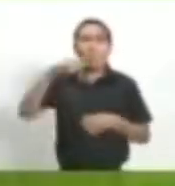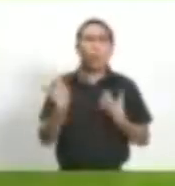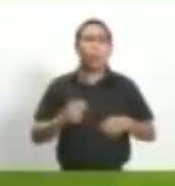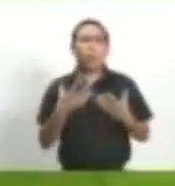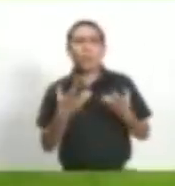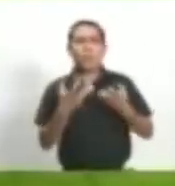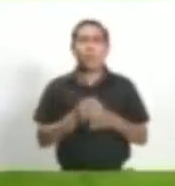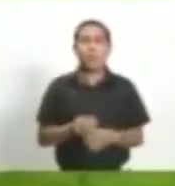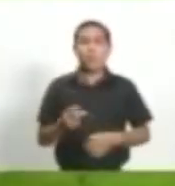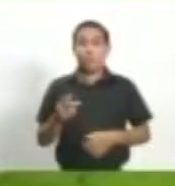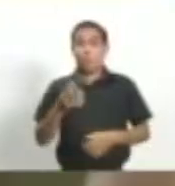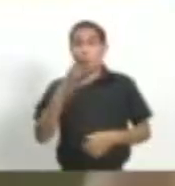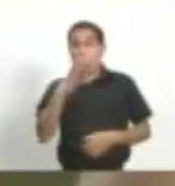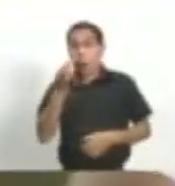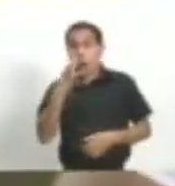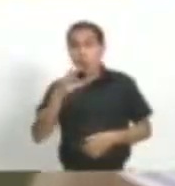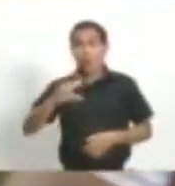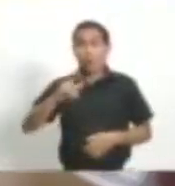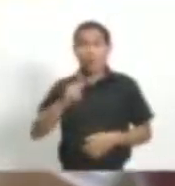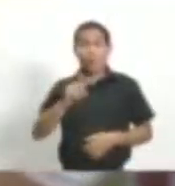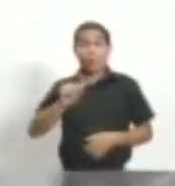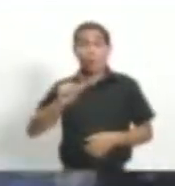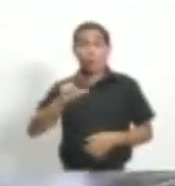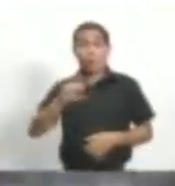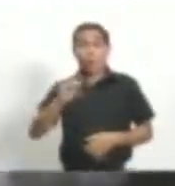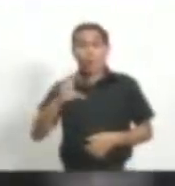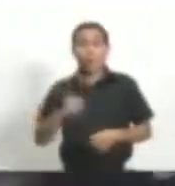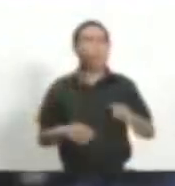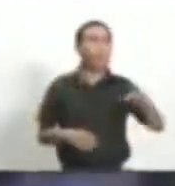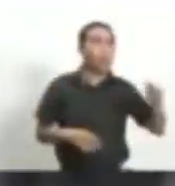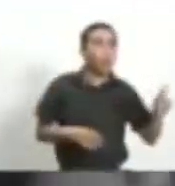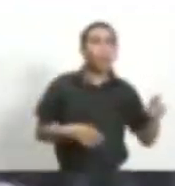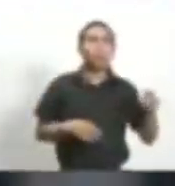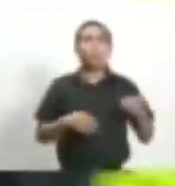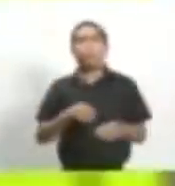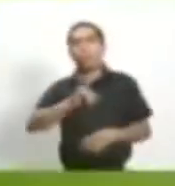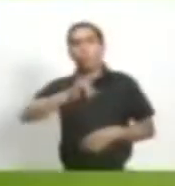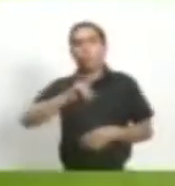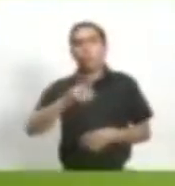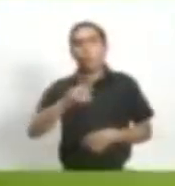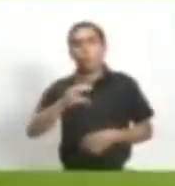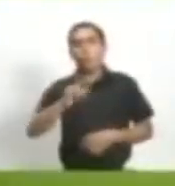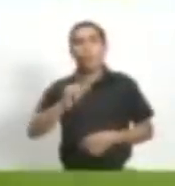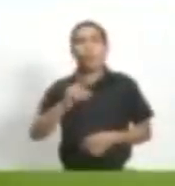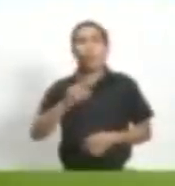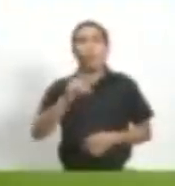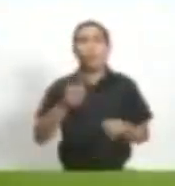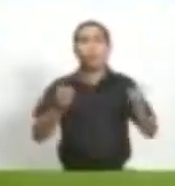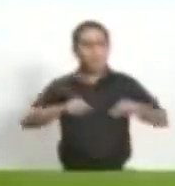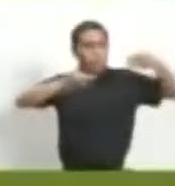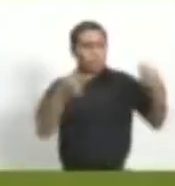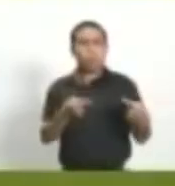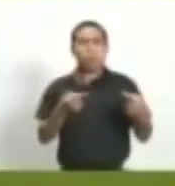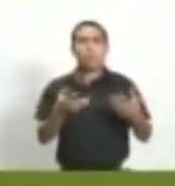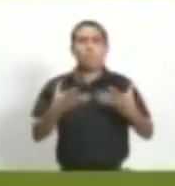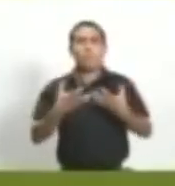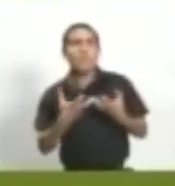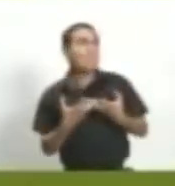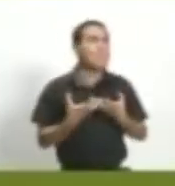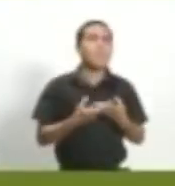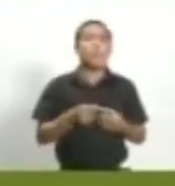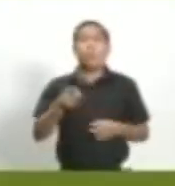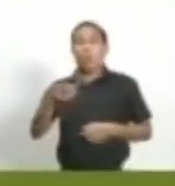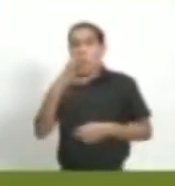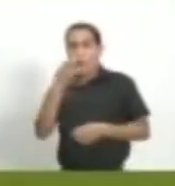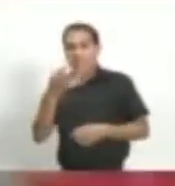García y Juan Guillermo Cuadrado, el primero con el Mónaco y el segundo con la Juve de Italia, marcan la semifinal de la Liga de Campeones. El regreso del